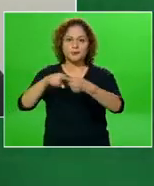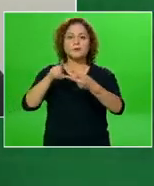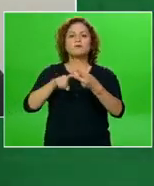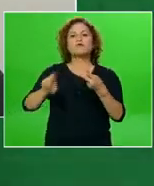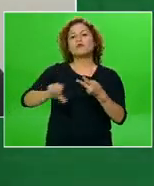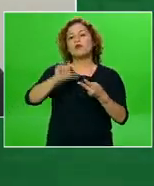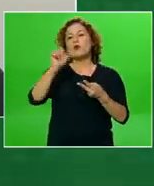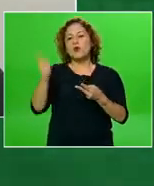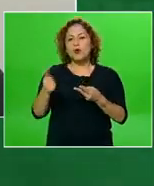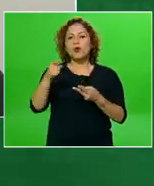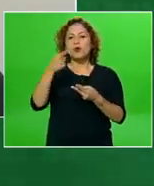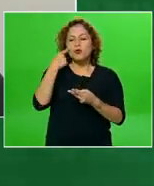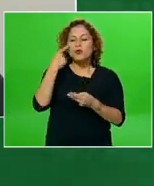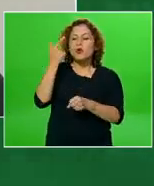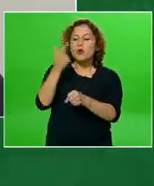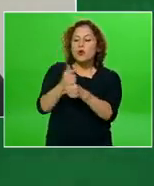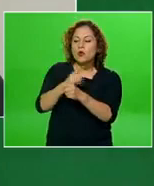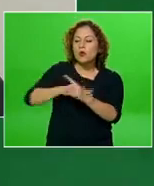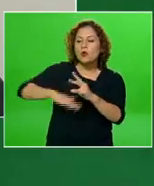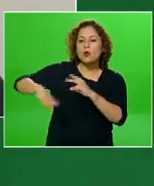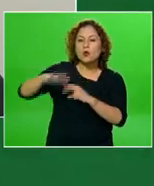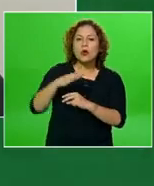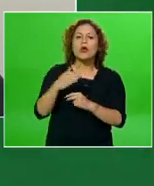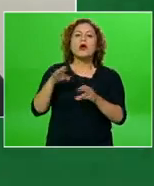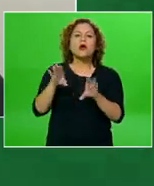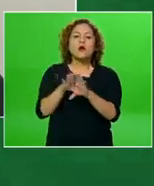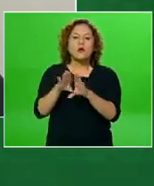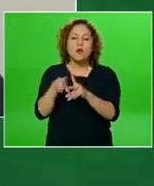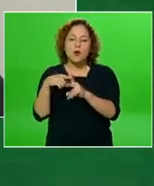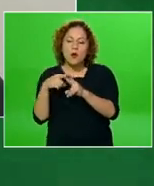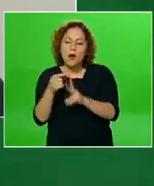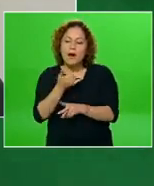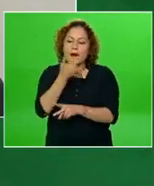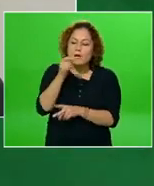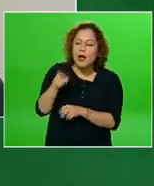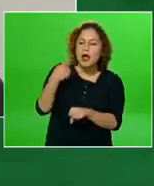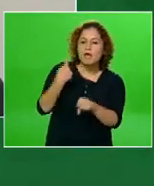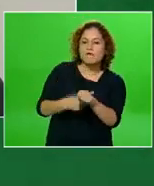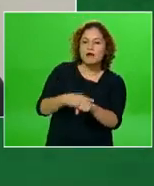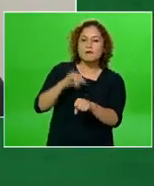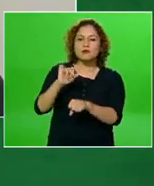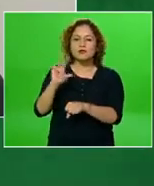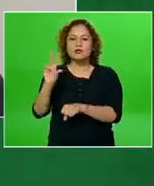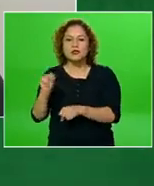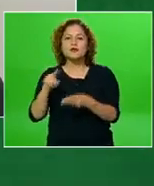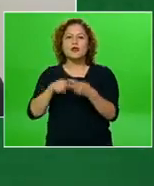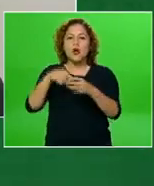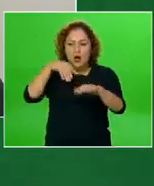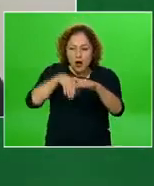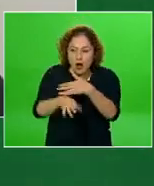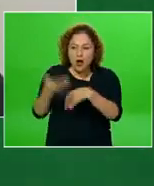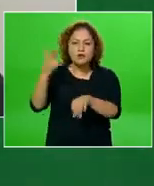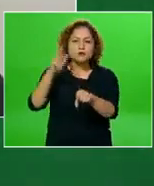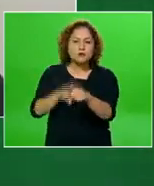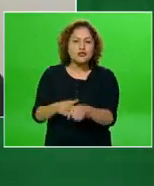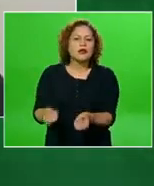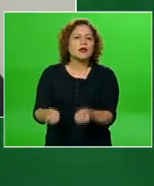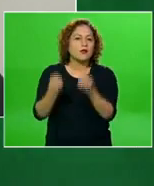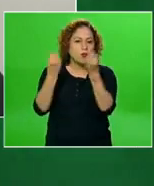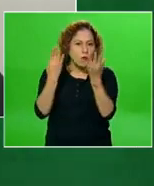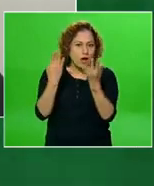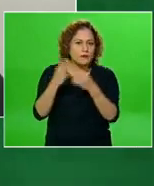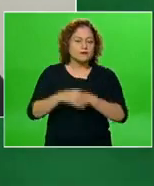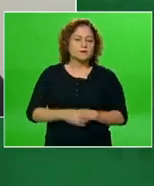indicadores que vienen las tendencias tanto del síndrome común y como de las tasas de hospitalización como en su momento de la